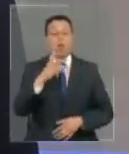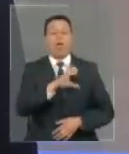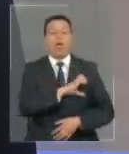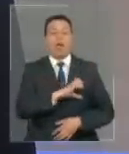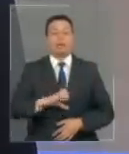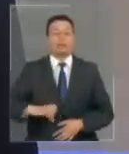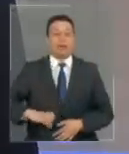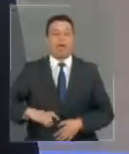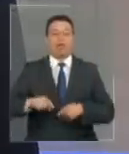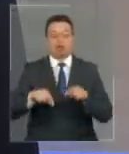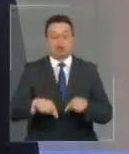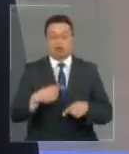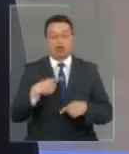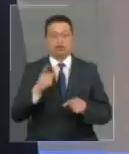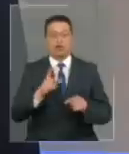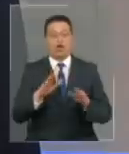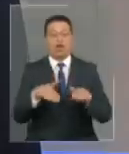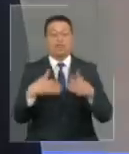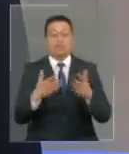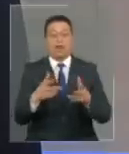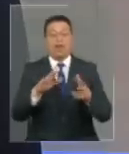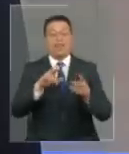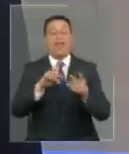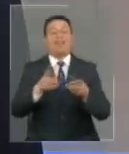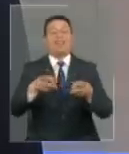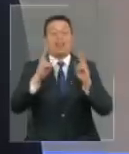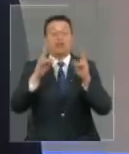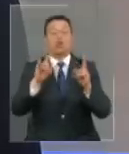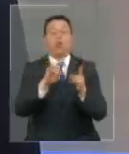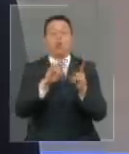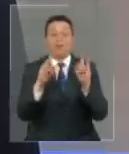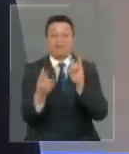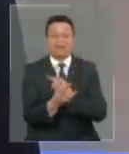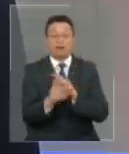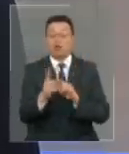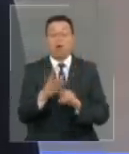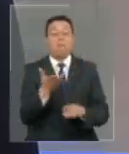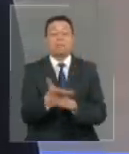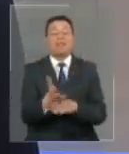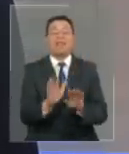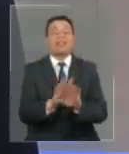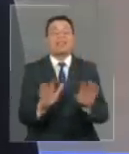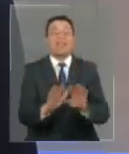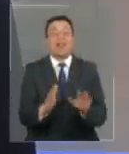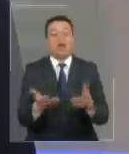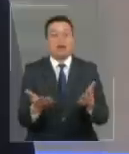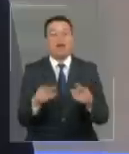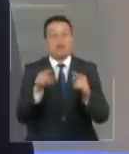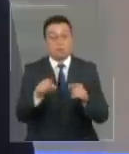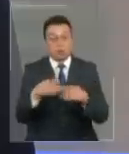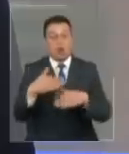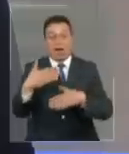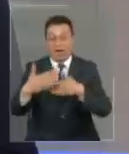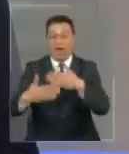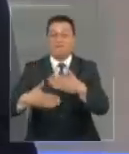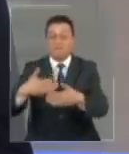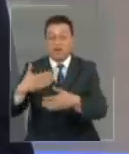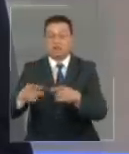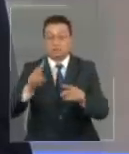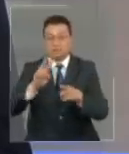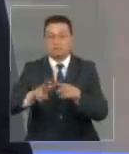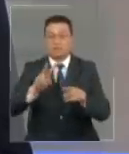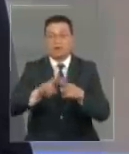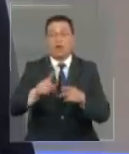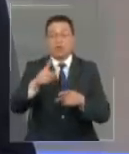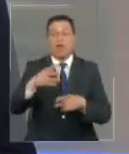no sostiene los derechos universales y que por lo mismo no le pide nada a la gente. Pero en la medida en que uno avanza en construcción